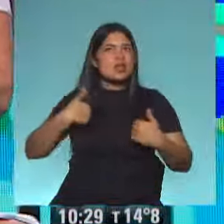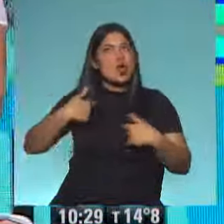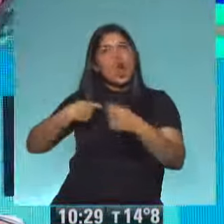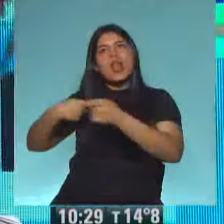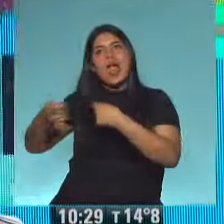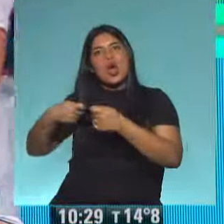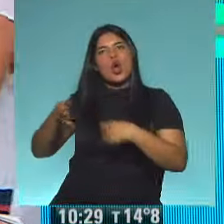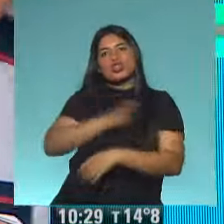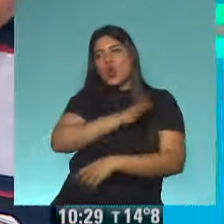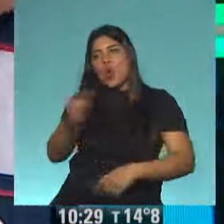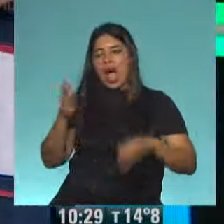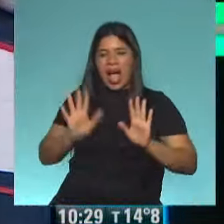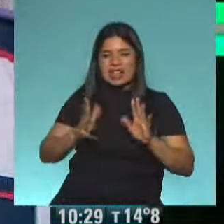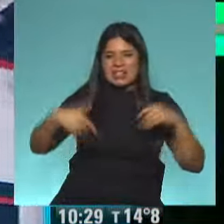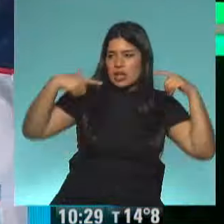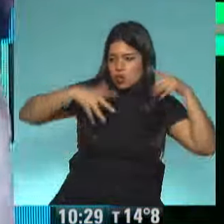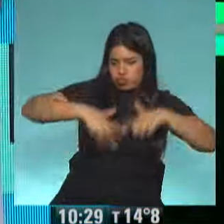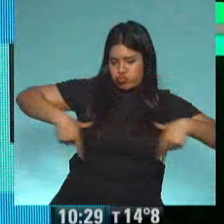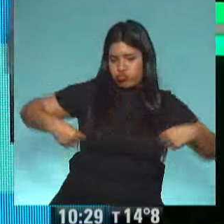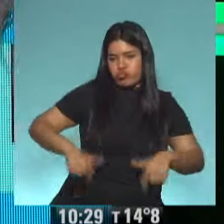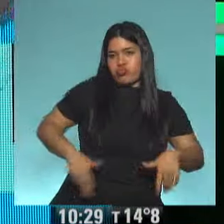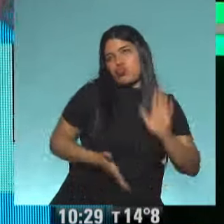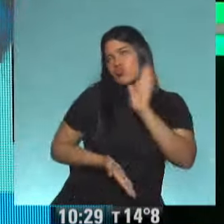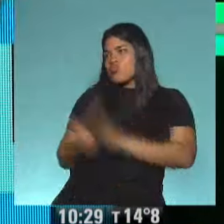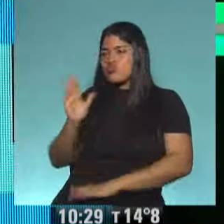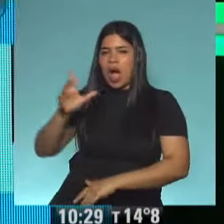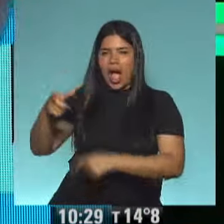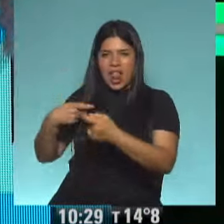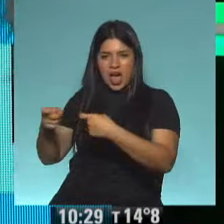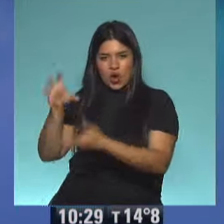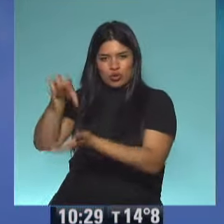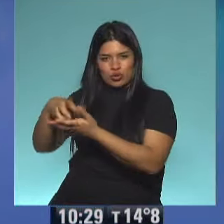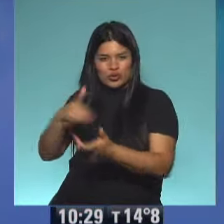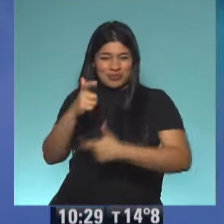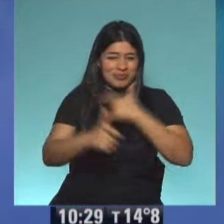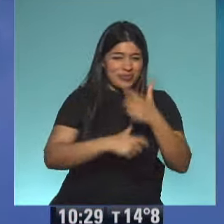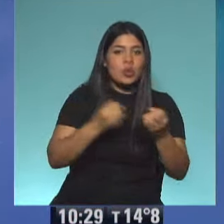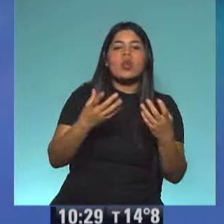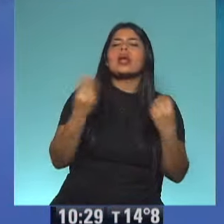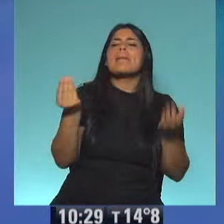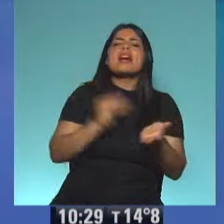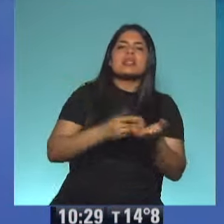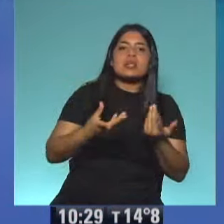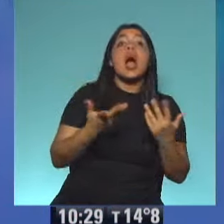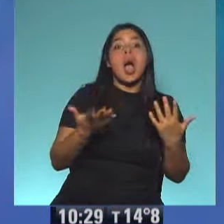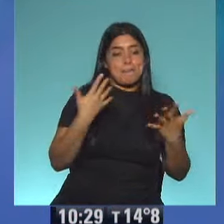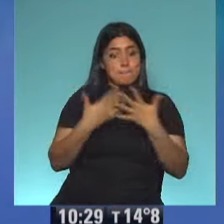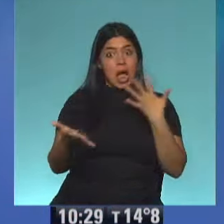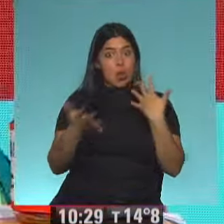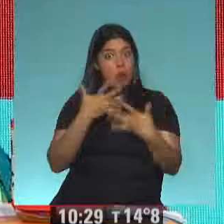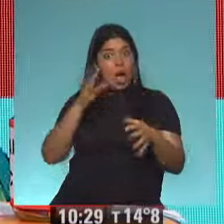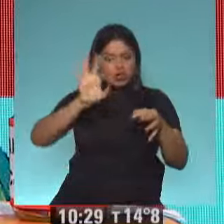más descubrieron en casa? Además, esto que dice Emi, brillantes, llamativos. ¿Elaborados? Uy, muy bien. Elaborados, porque